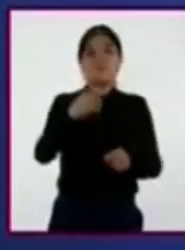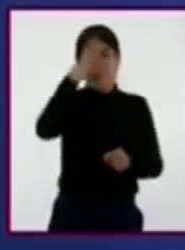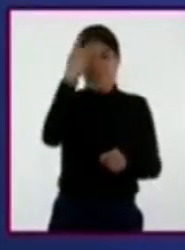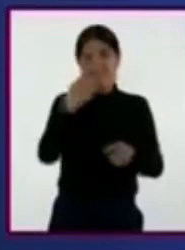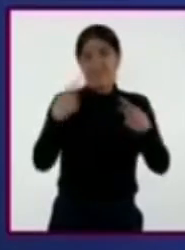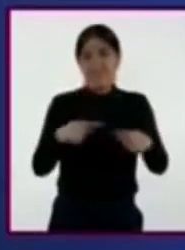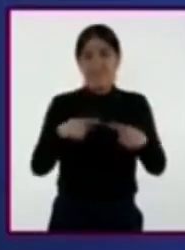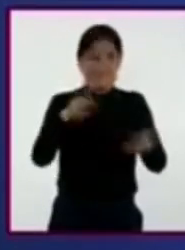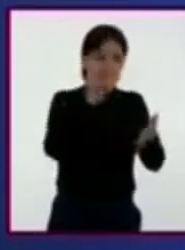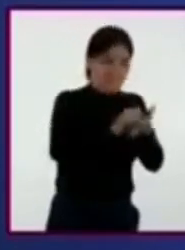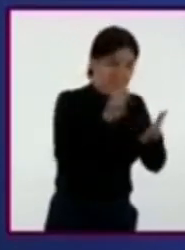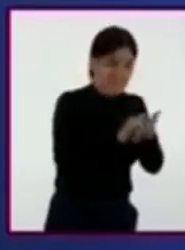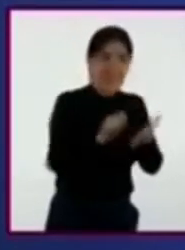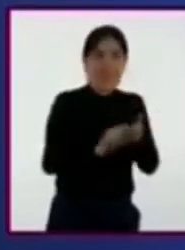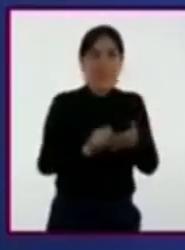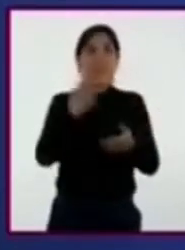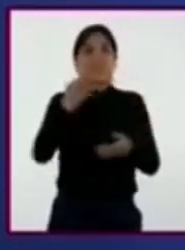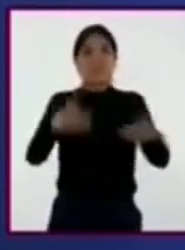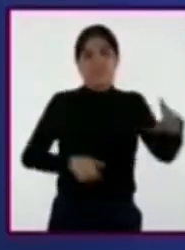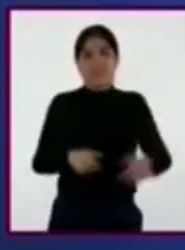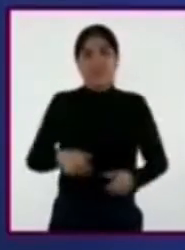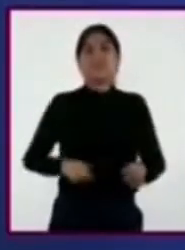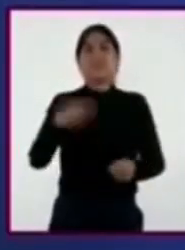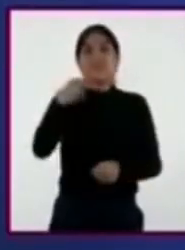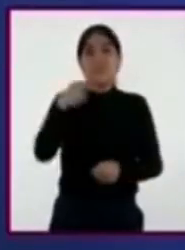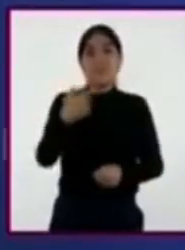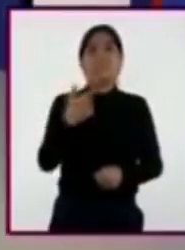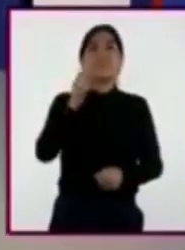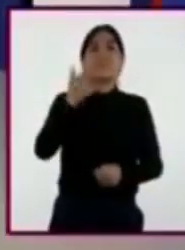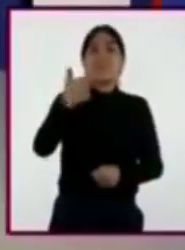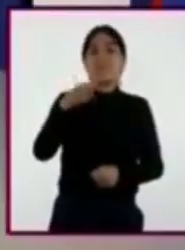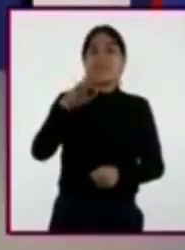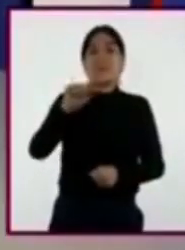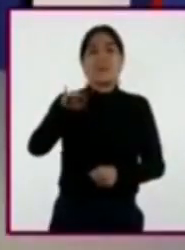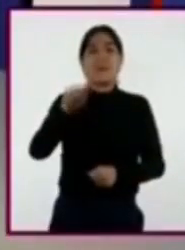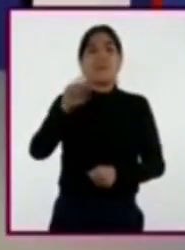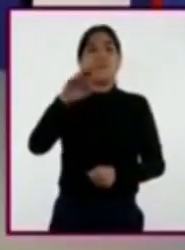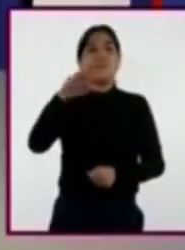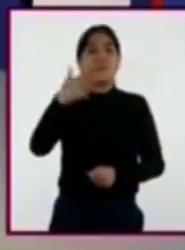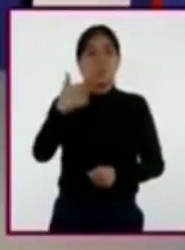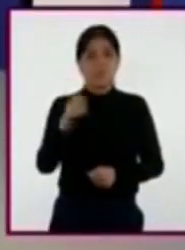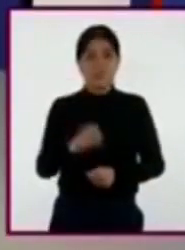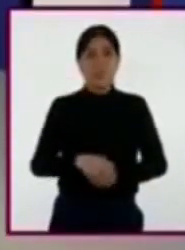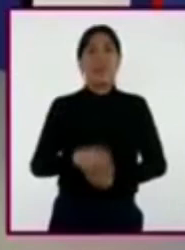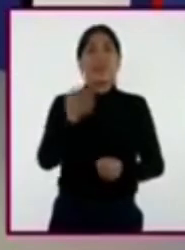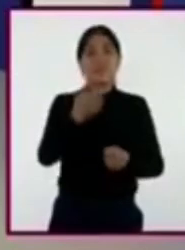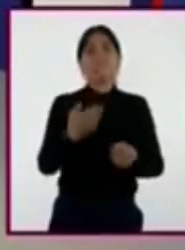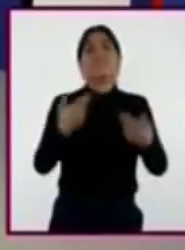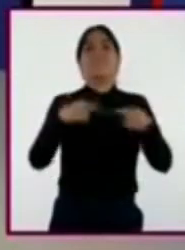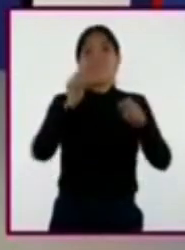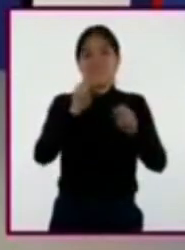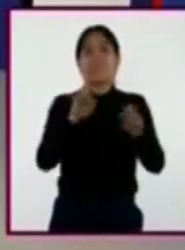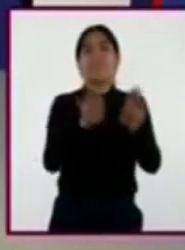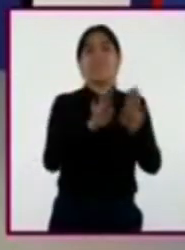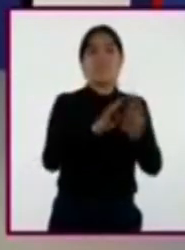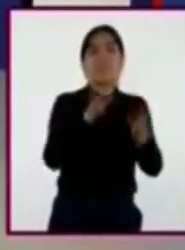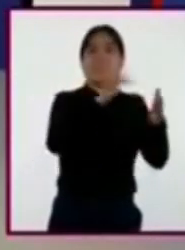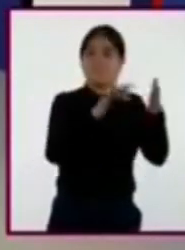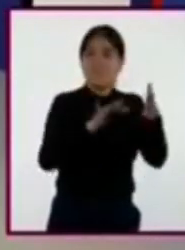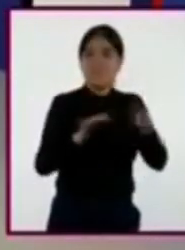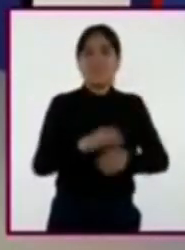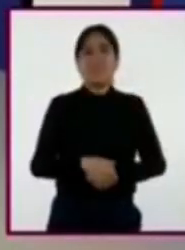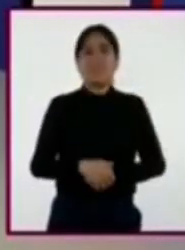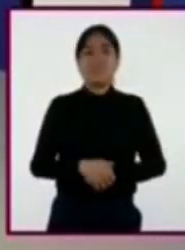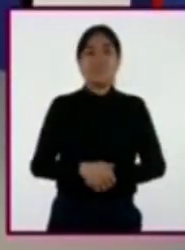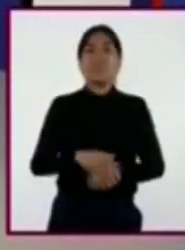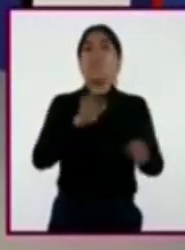escritor, que en el teatro se le conoce como dramaturgo. Ahí tenemos representada a la literatura. De la